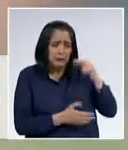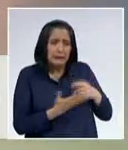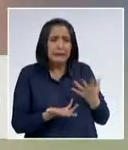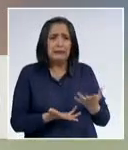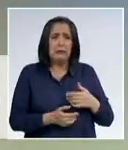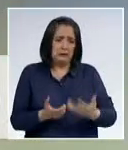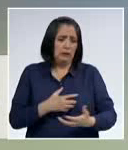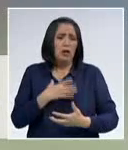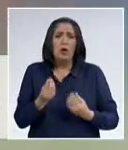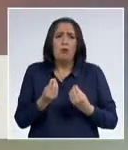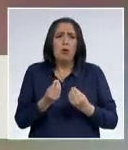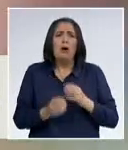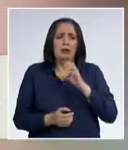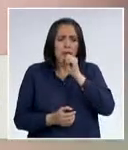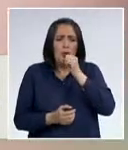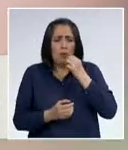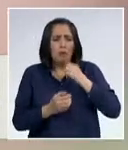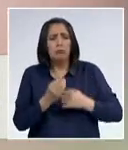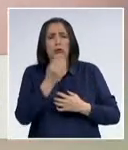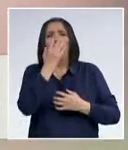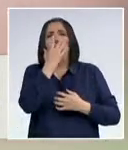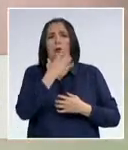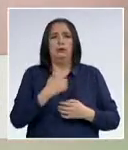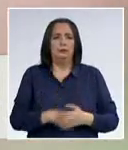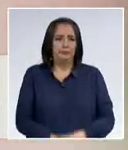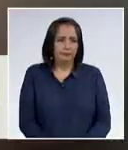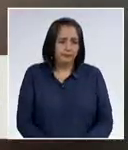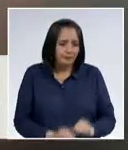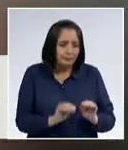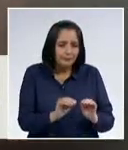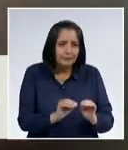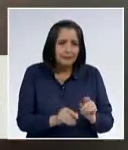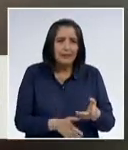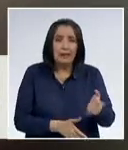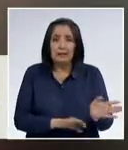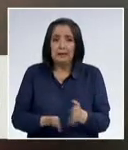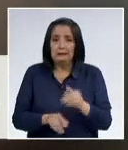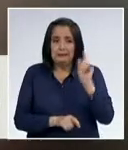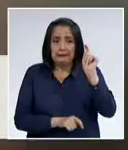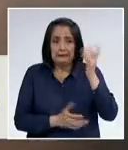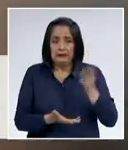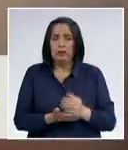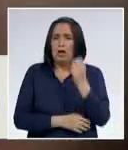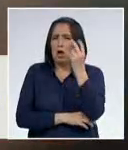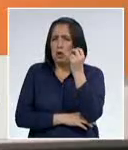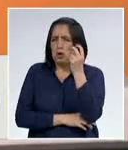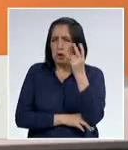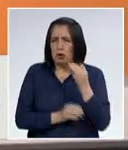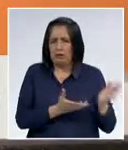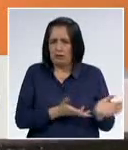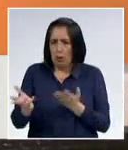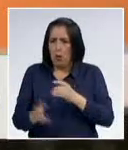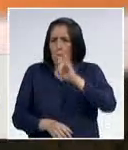se habría ahogado con leche. Agú, bebé. Según testigos, al mediodía el bebé fue llevado de emergencia a la